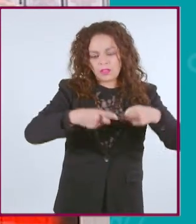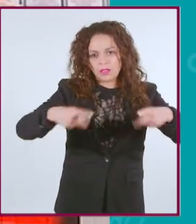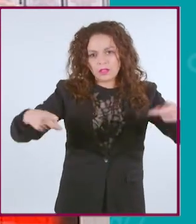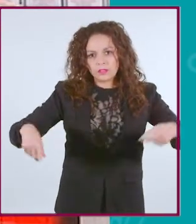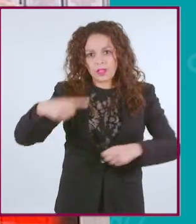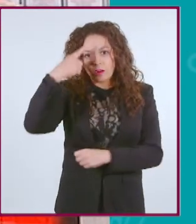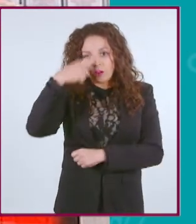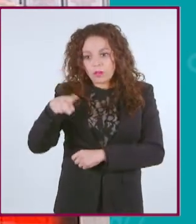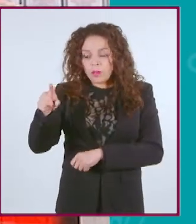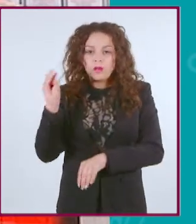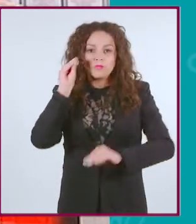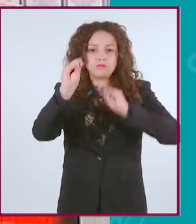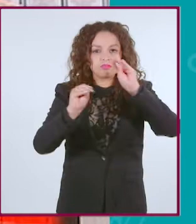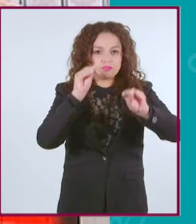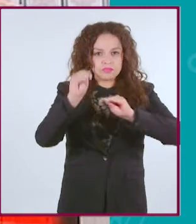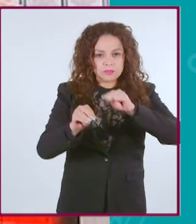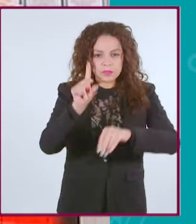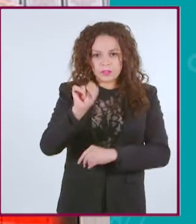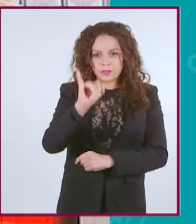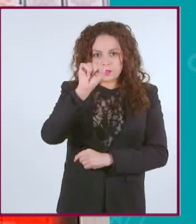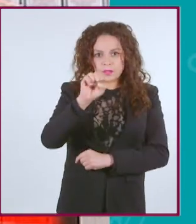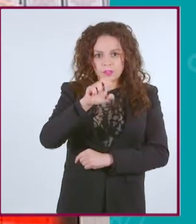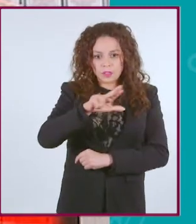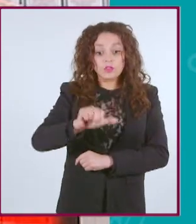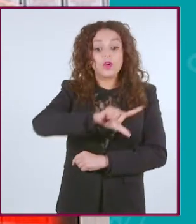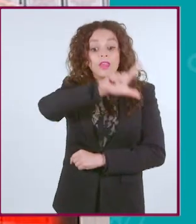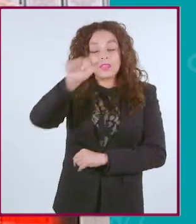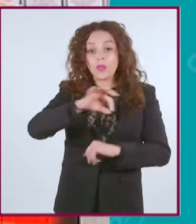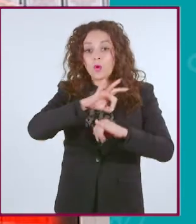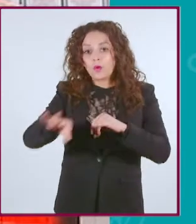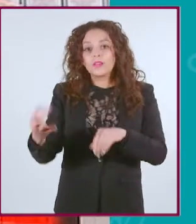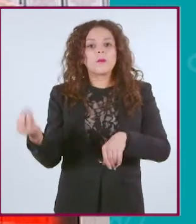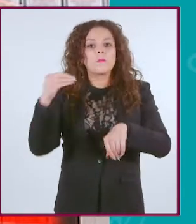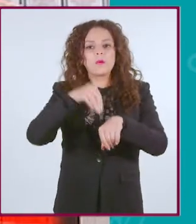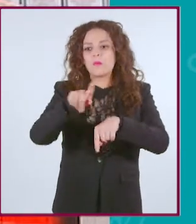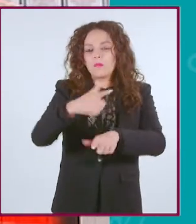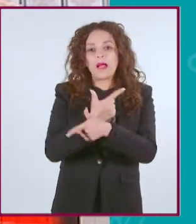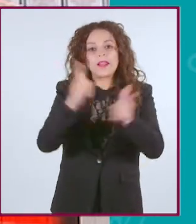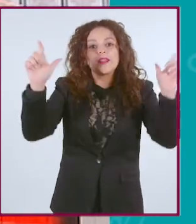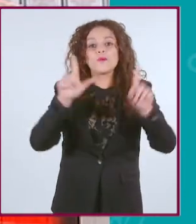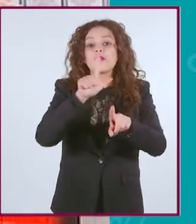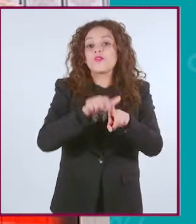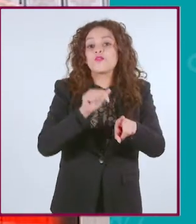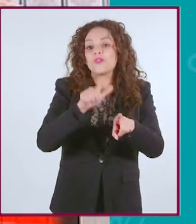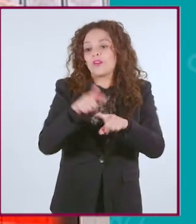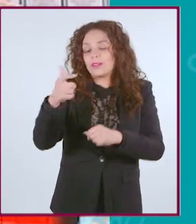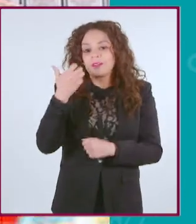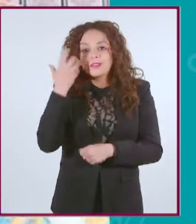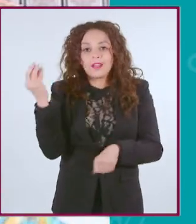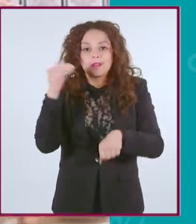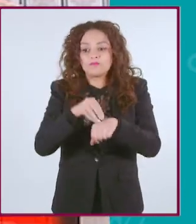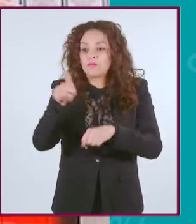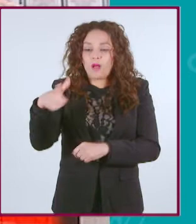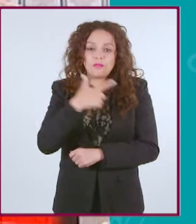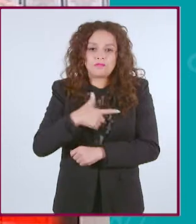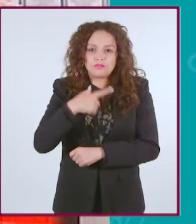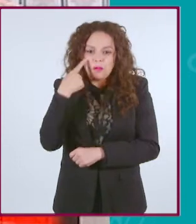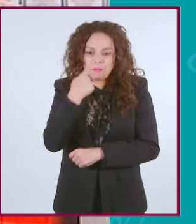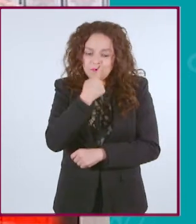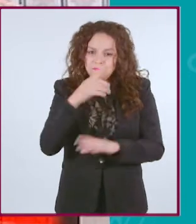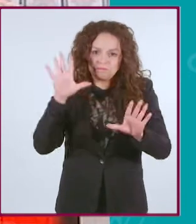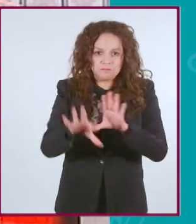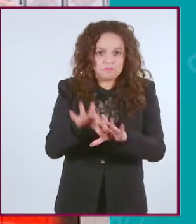el diseño y posteriormente aplicarle el color que él considere pertinente a su gusto, ¿verdad?